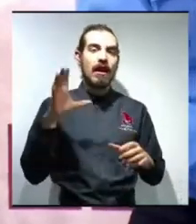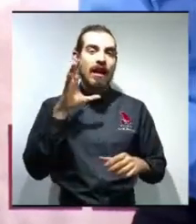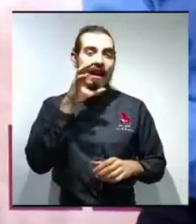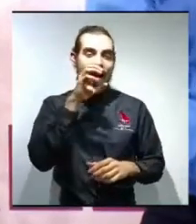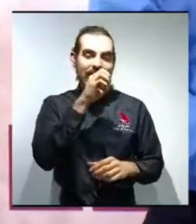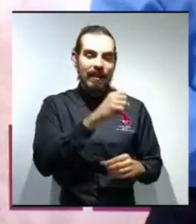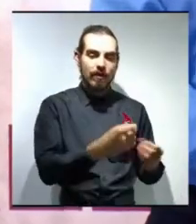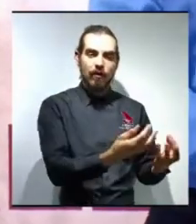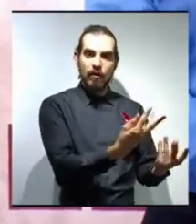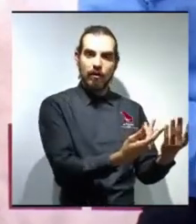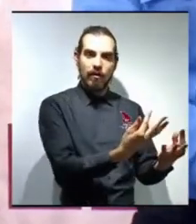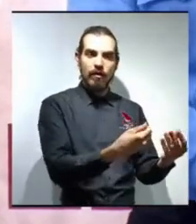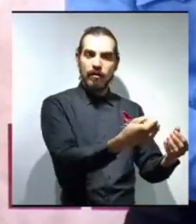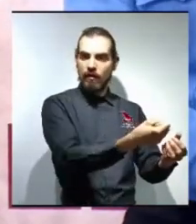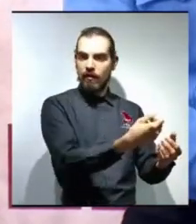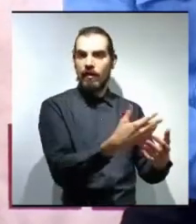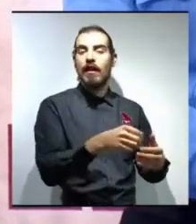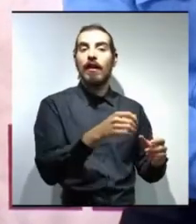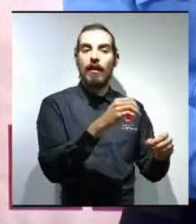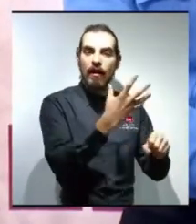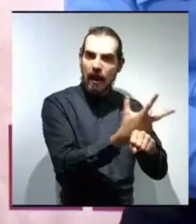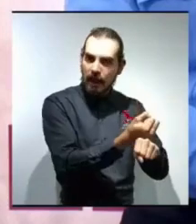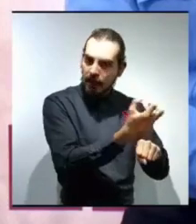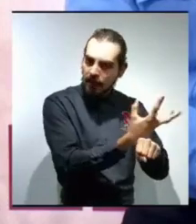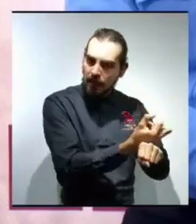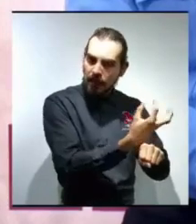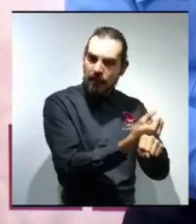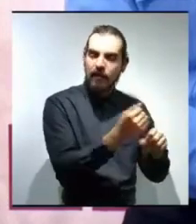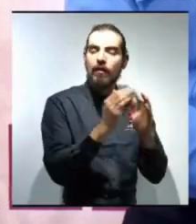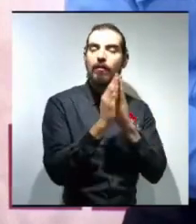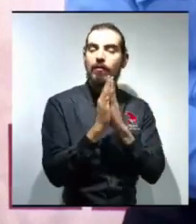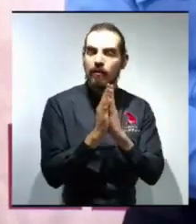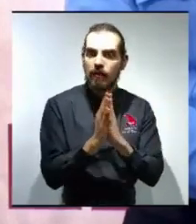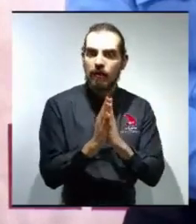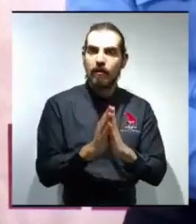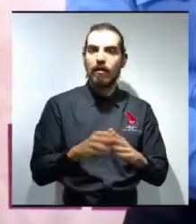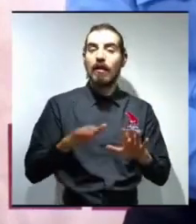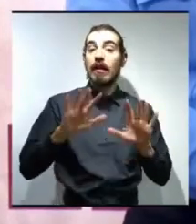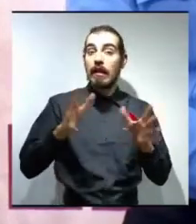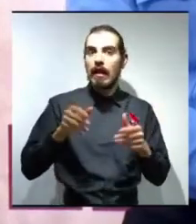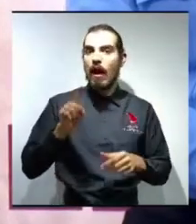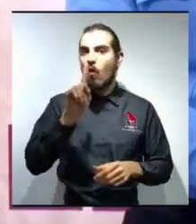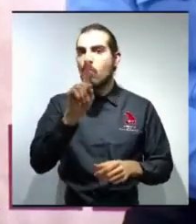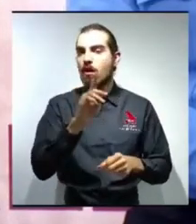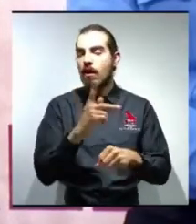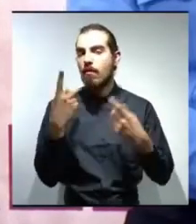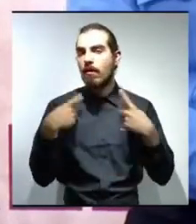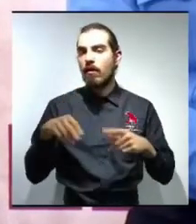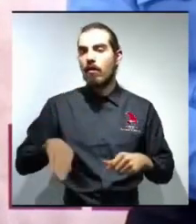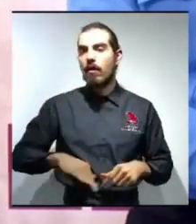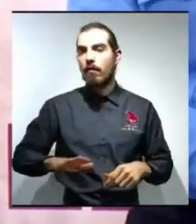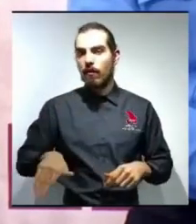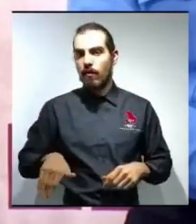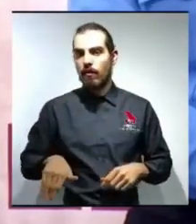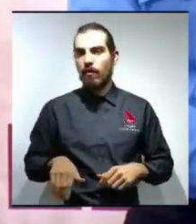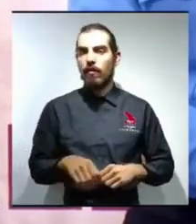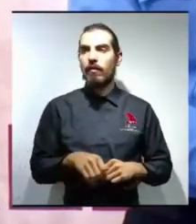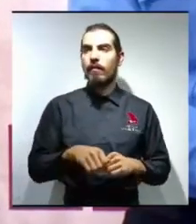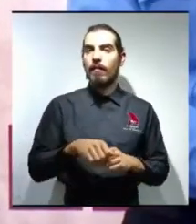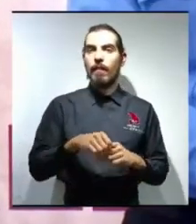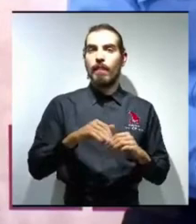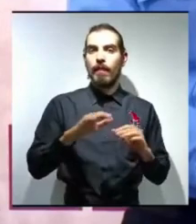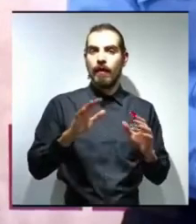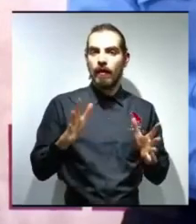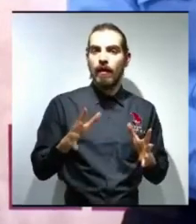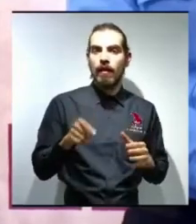parecer ya tenemos una víctima fatal, y esto es por la situación de los calentadores de agua portátil, al parecer este estaba en